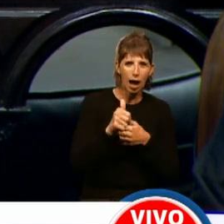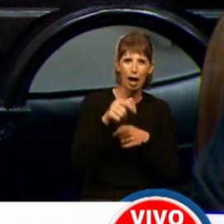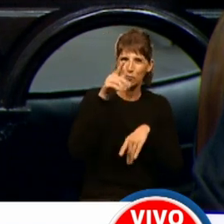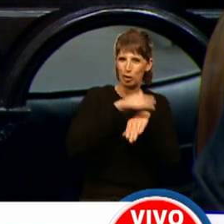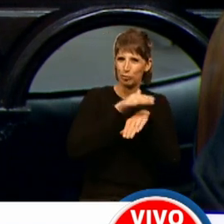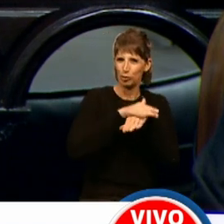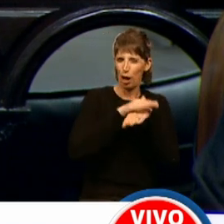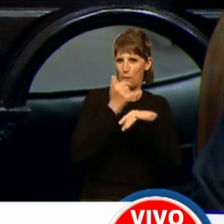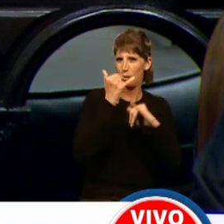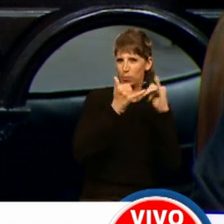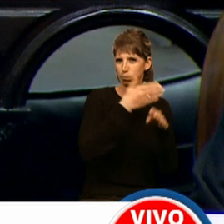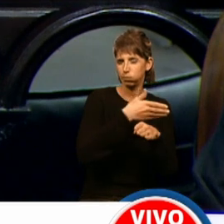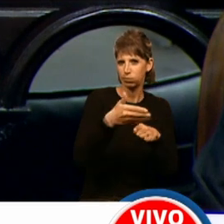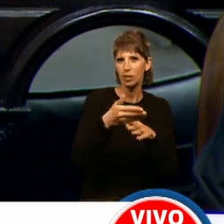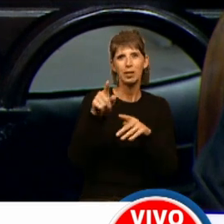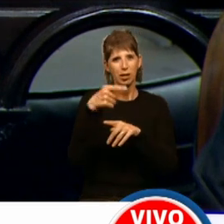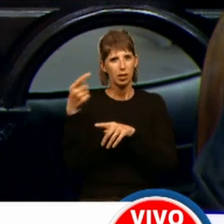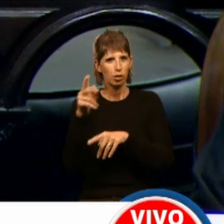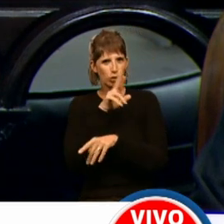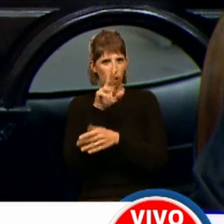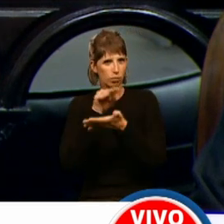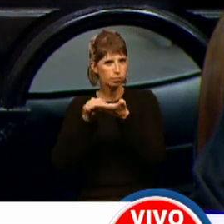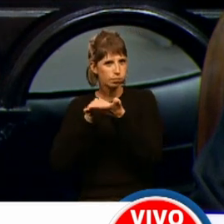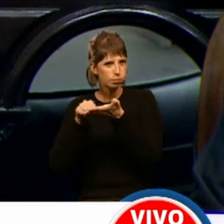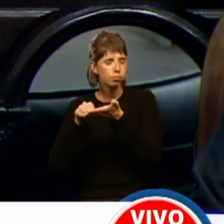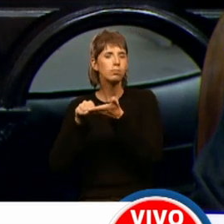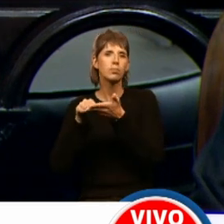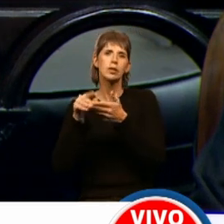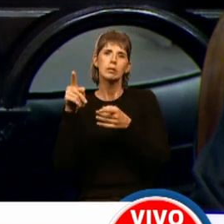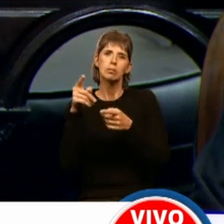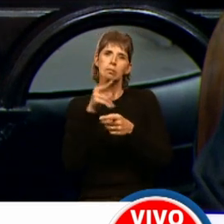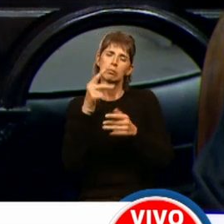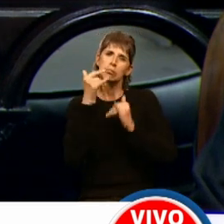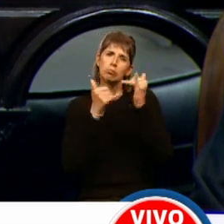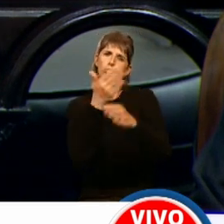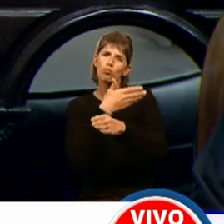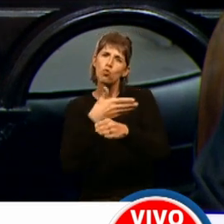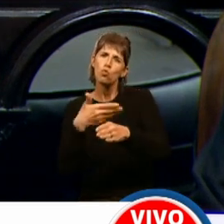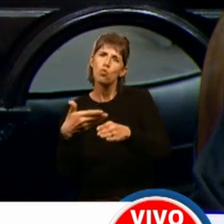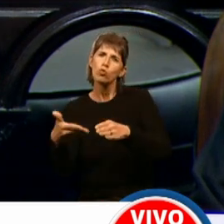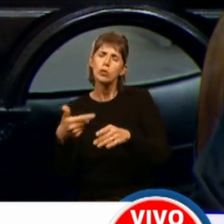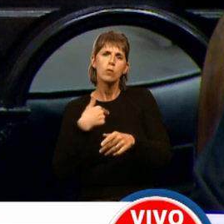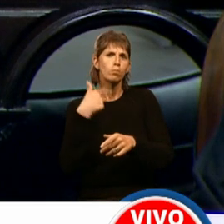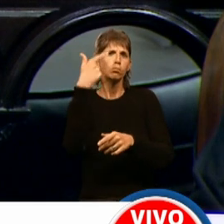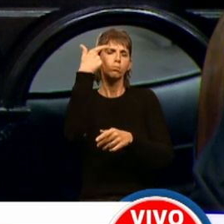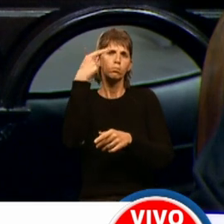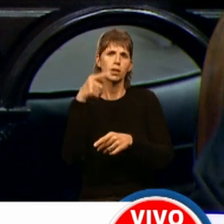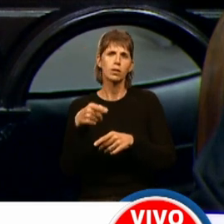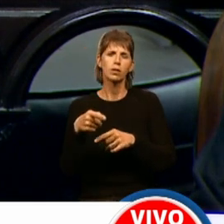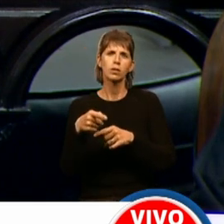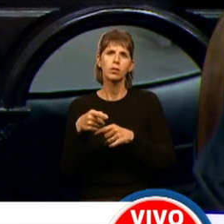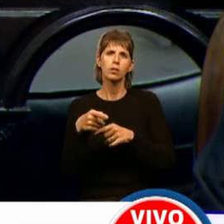informante y de las diputadas que me ofrecieron en la palabra bueno dijeron muchas cosas de las que me parecía importante